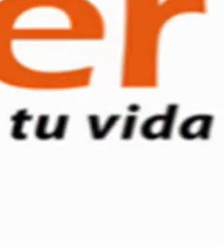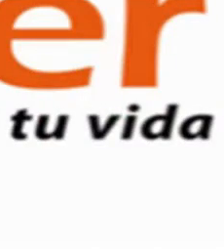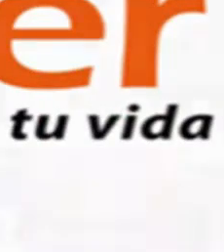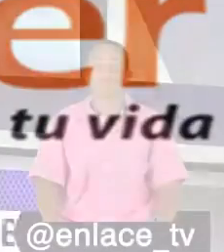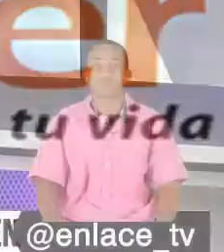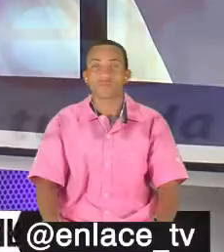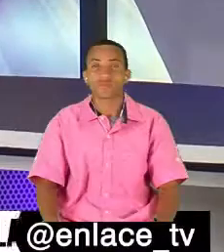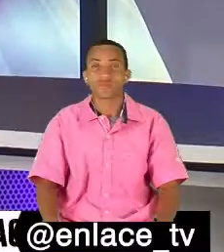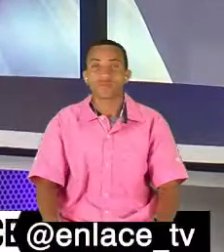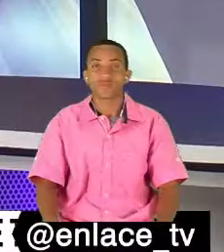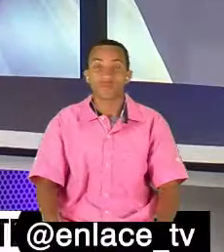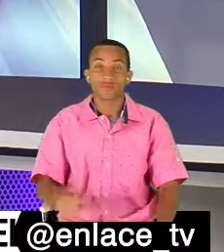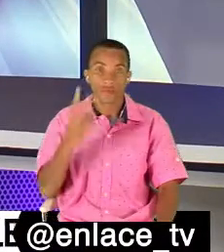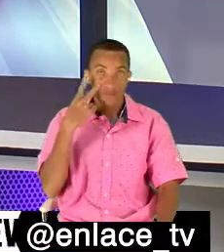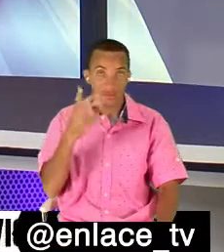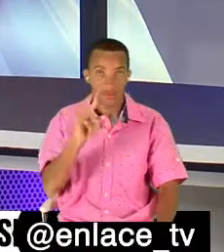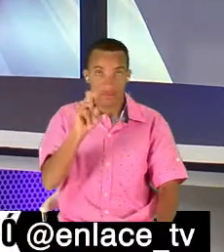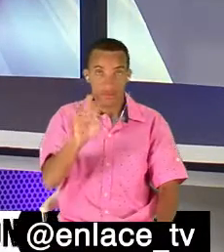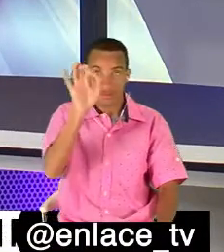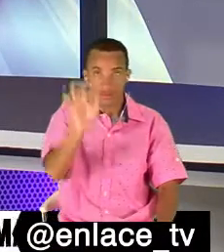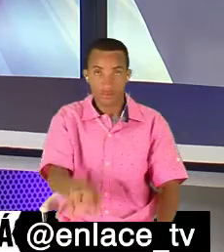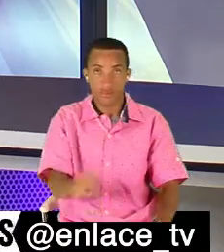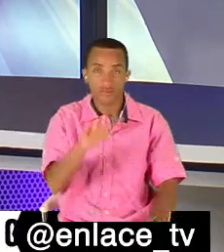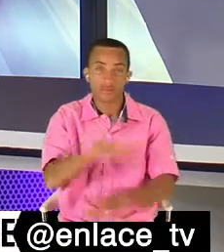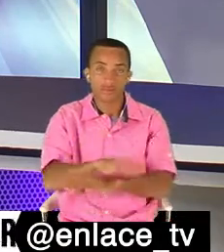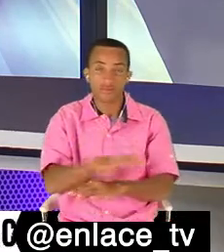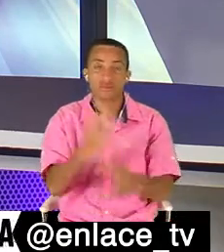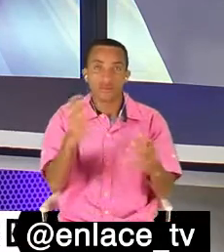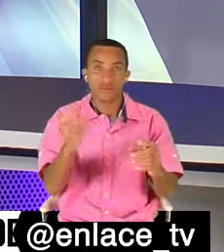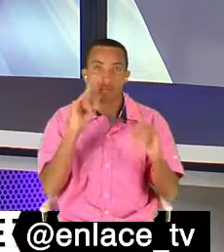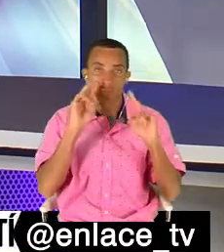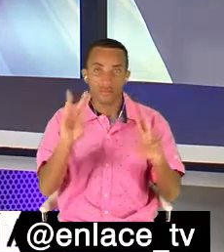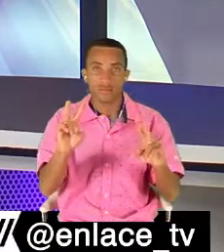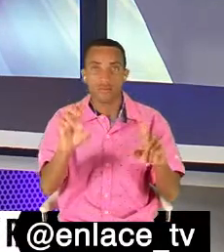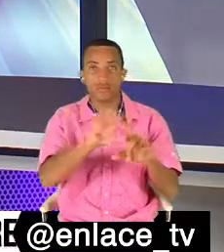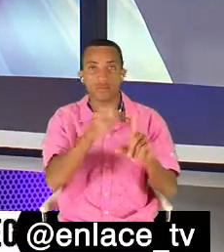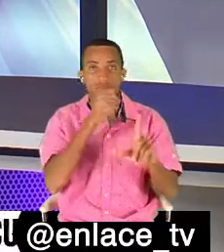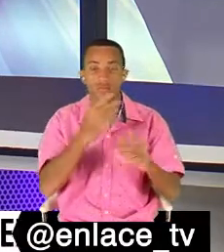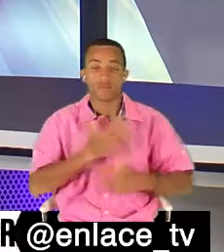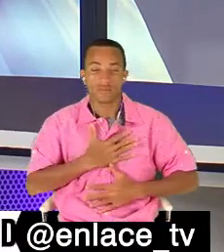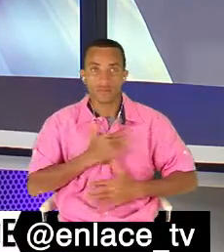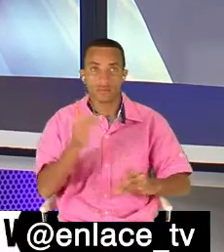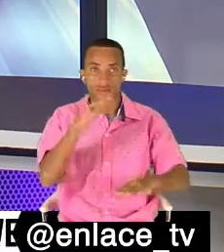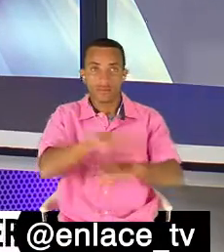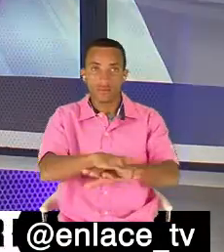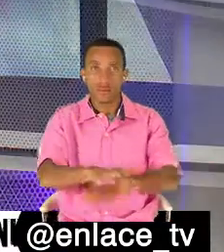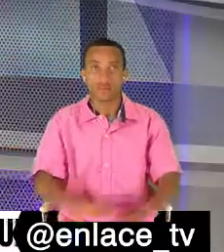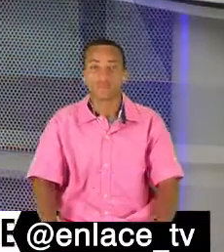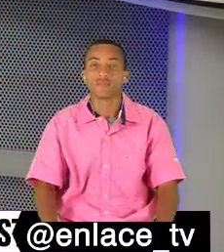vida. Nos vemos a las 6 de la tarde con más de lo que usted quiere ver en Enlace Noticias. Feliz tarde para todos.